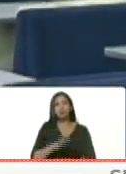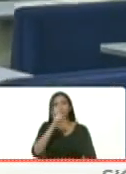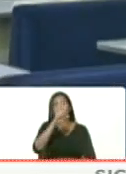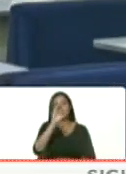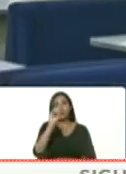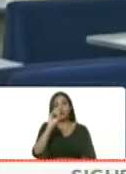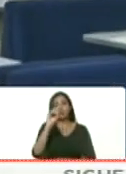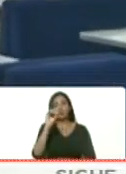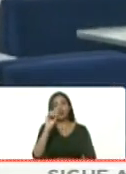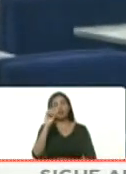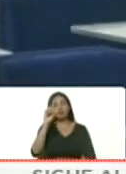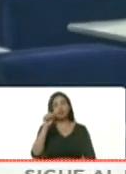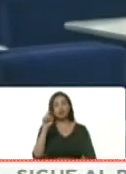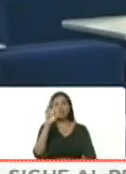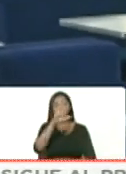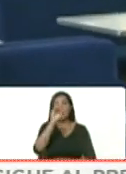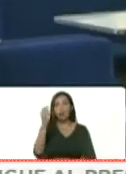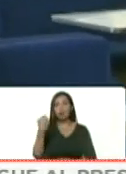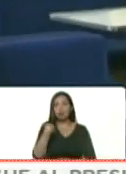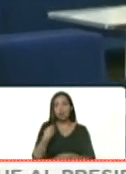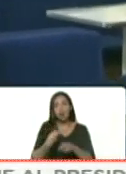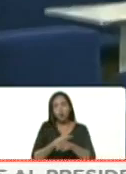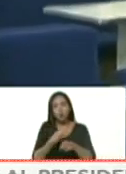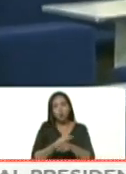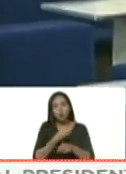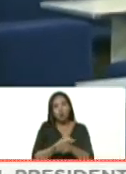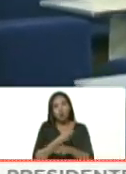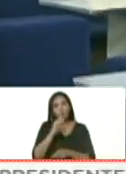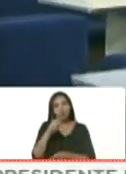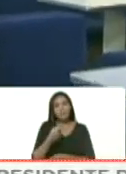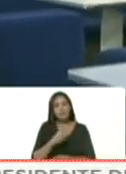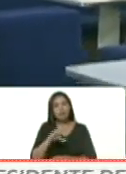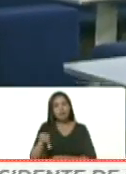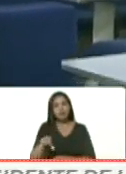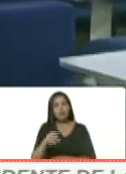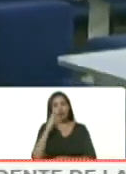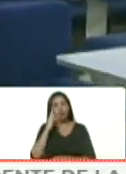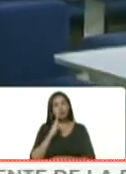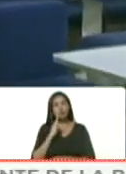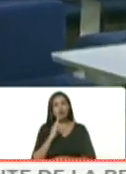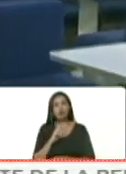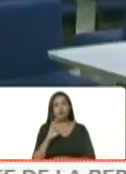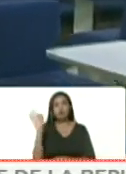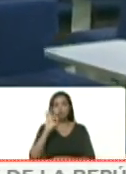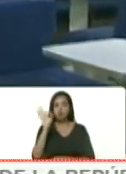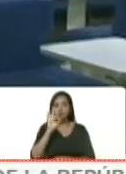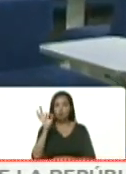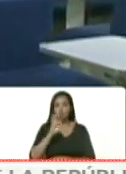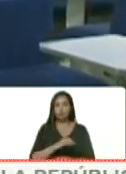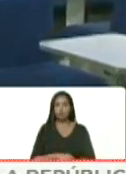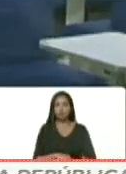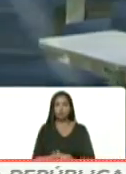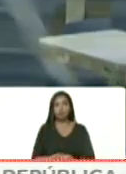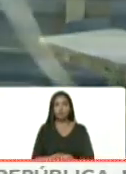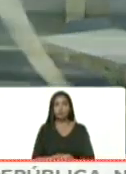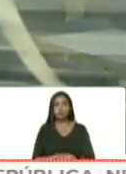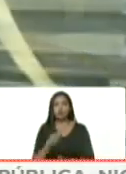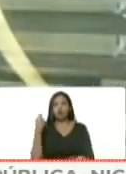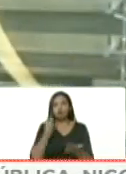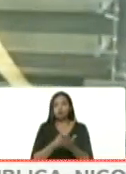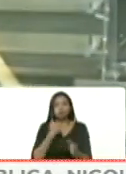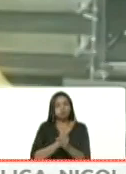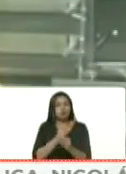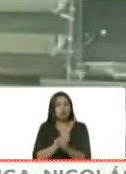50-50. 50 el gobierno, el Estado bolivariano. 50% de acciones,